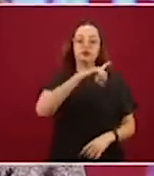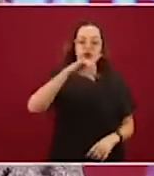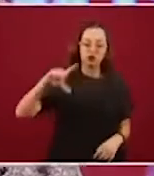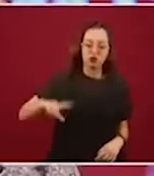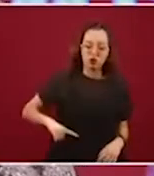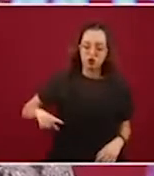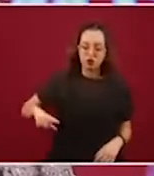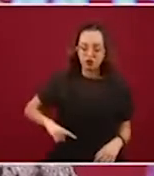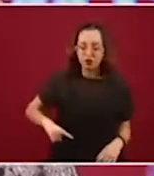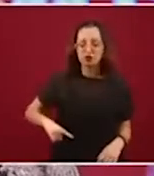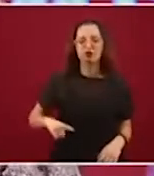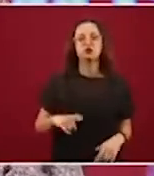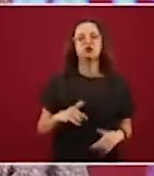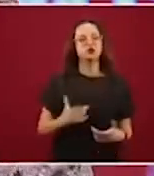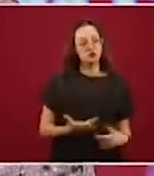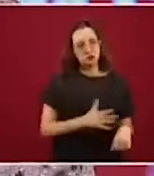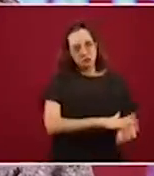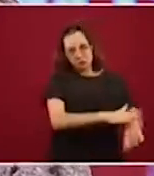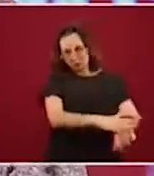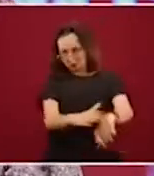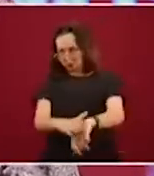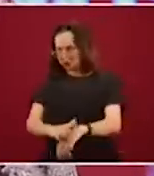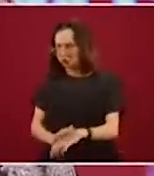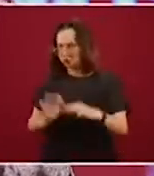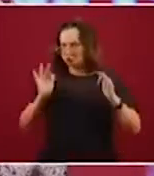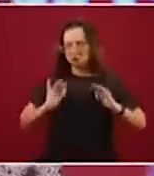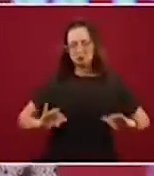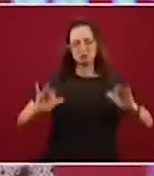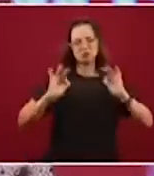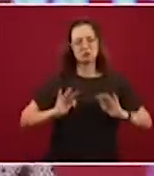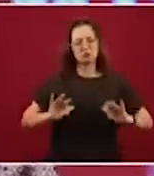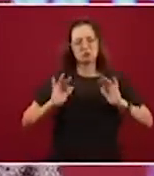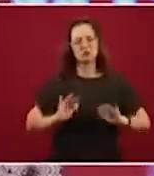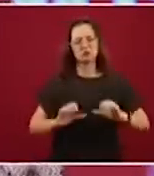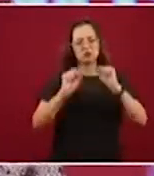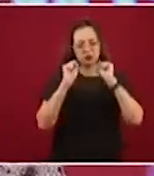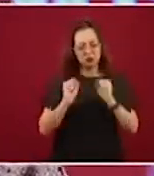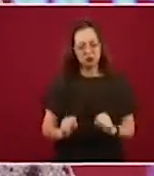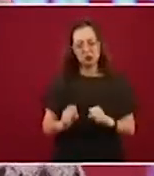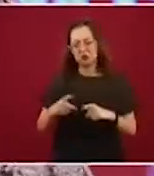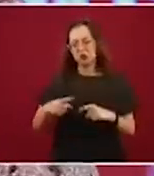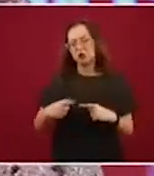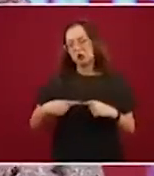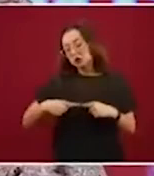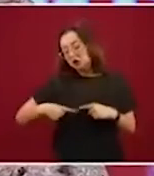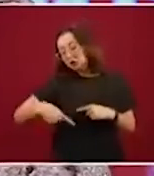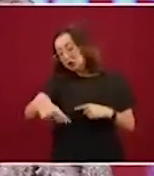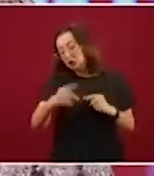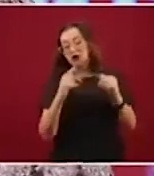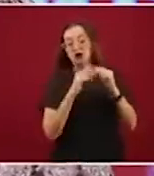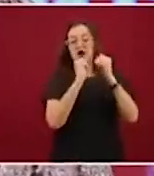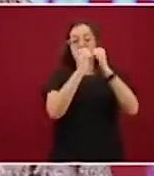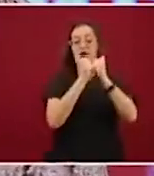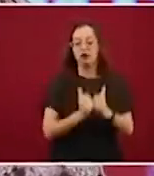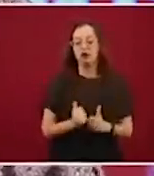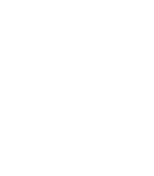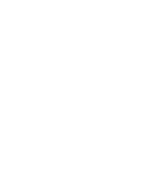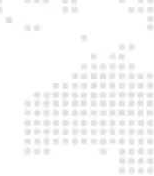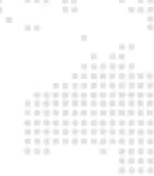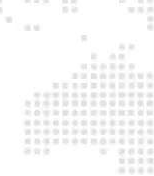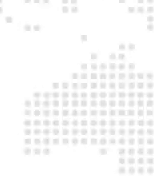y da tranquilidad a las familias sabiendo que habrá disponibilidad de productos básicos.